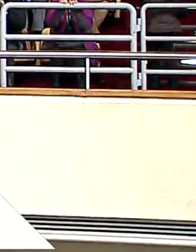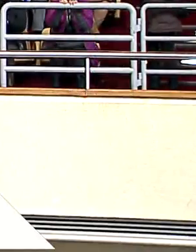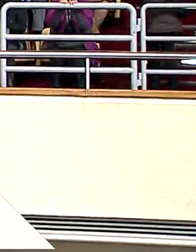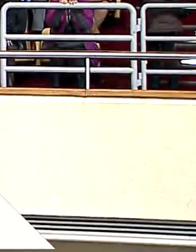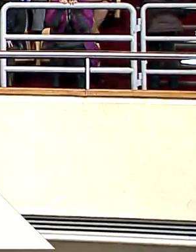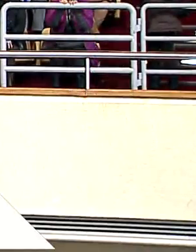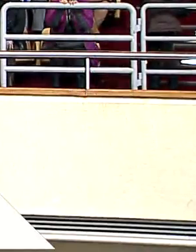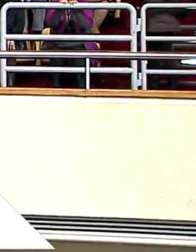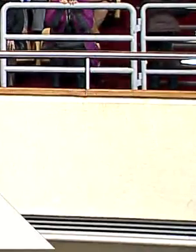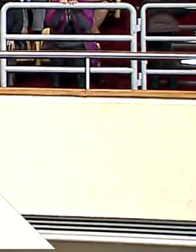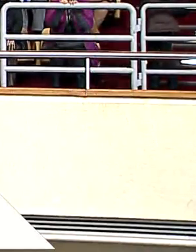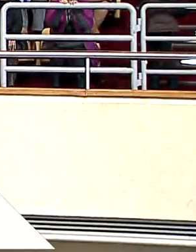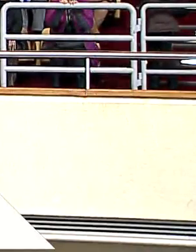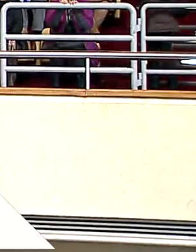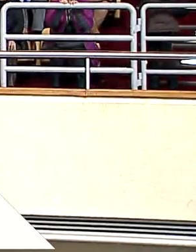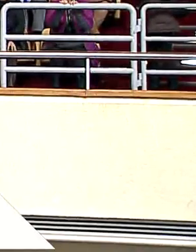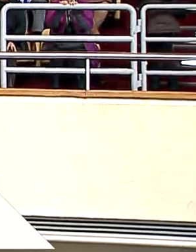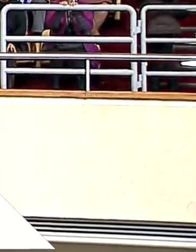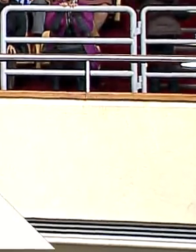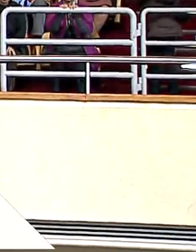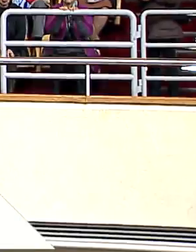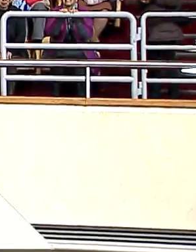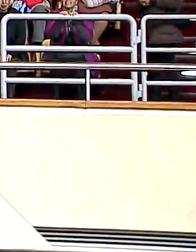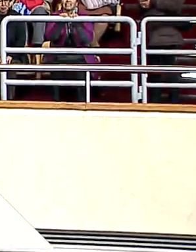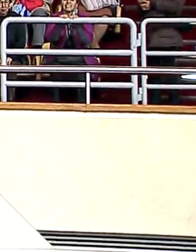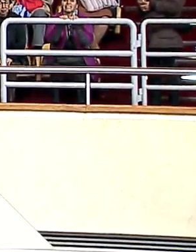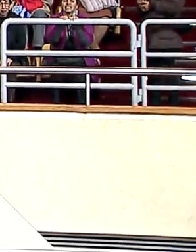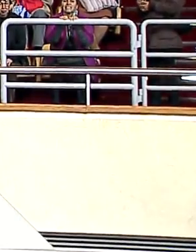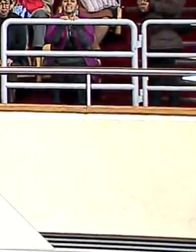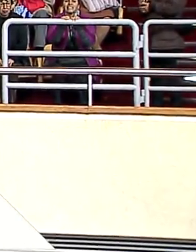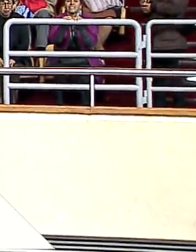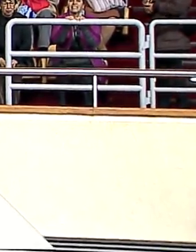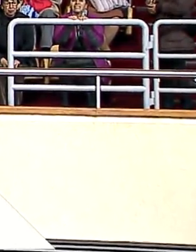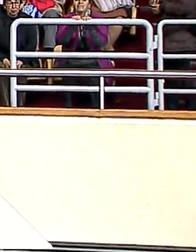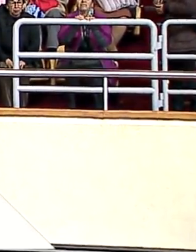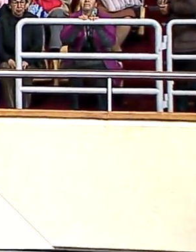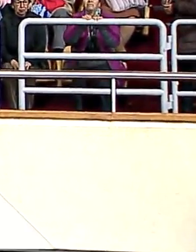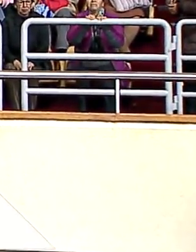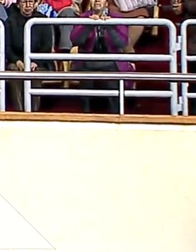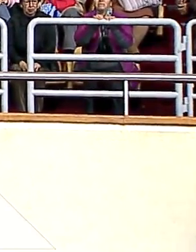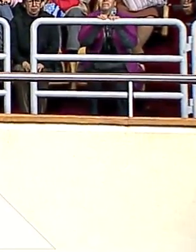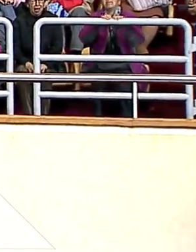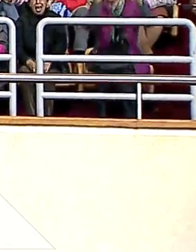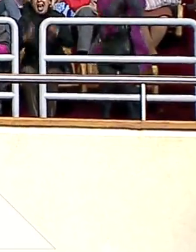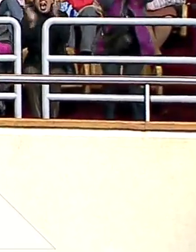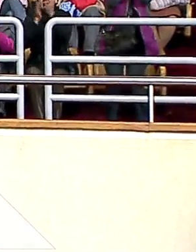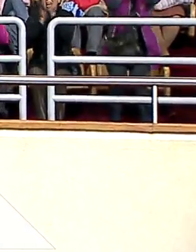bienvenidas al parlamento les han sido invitadas por el diputado don Claudio Arragada